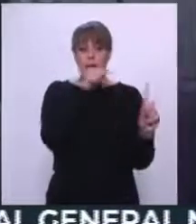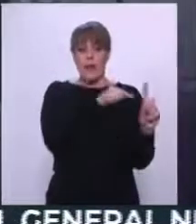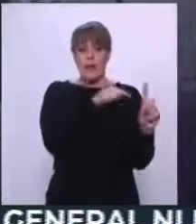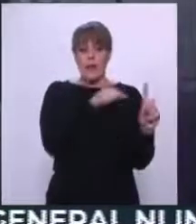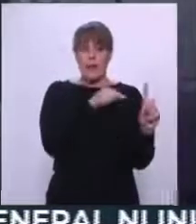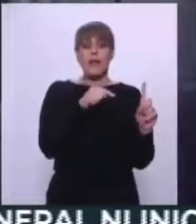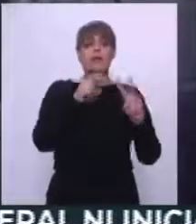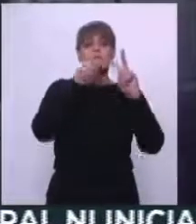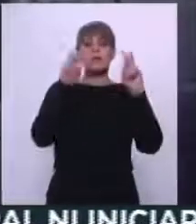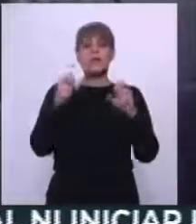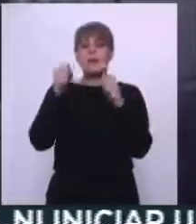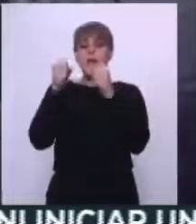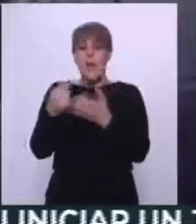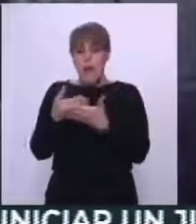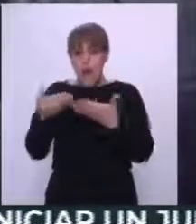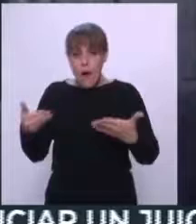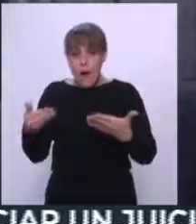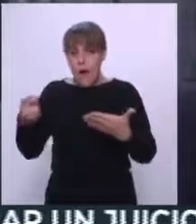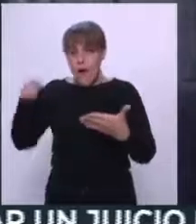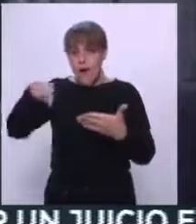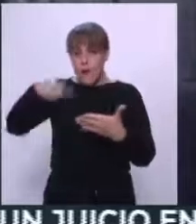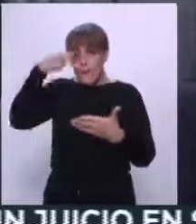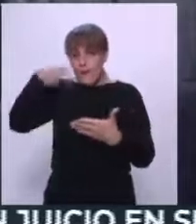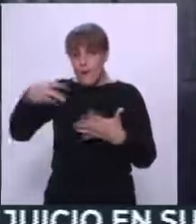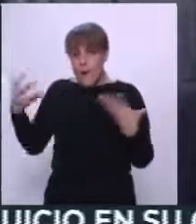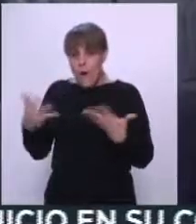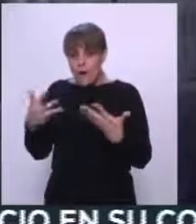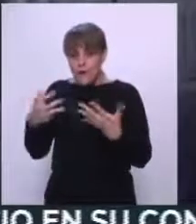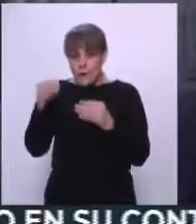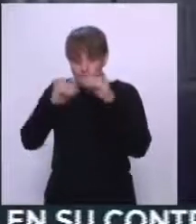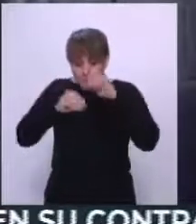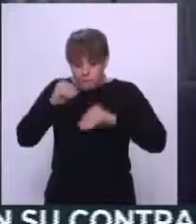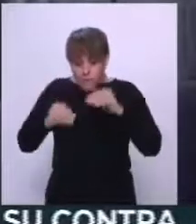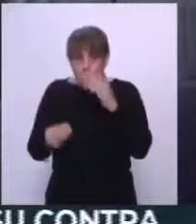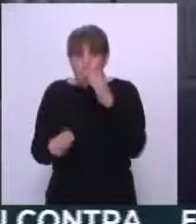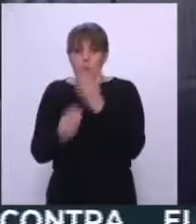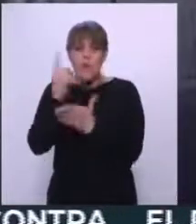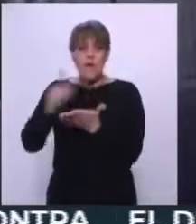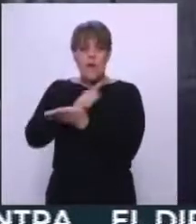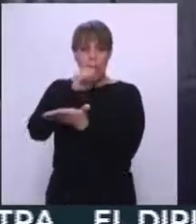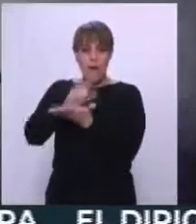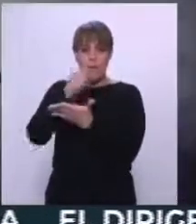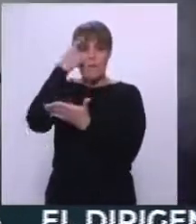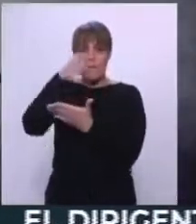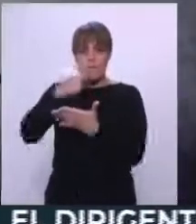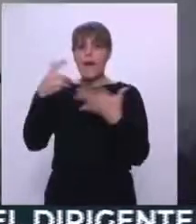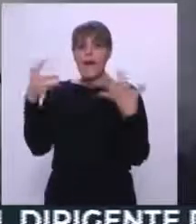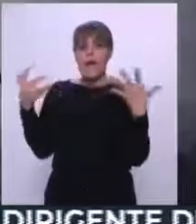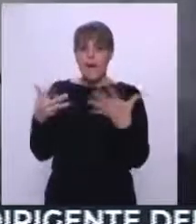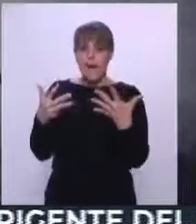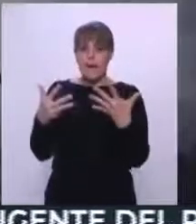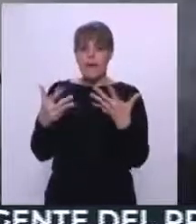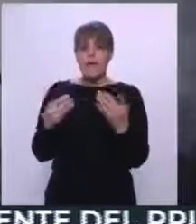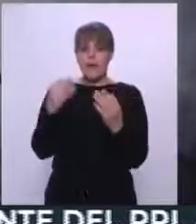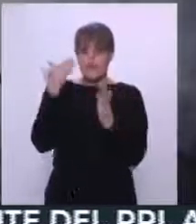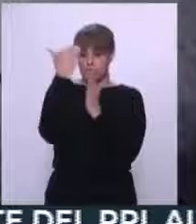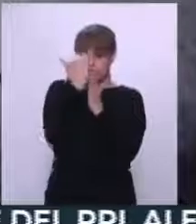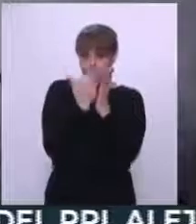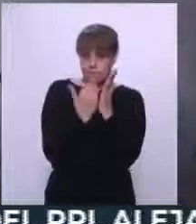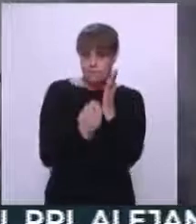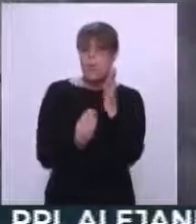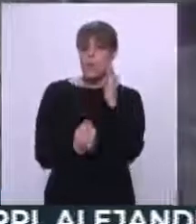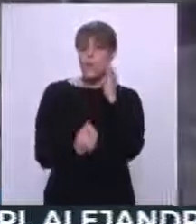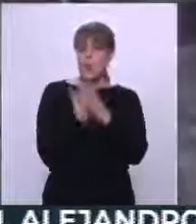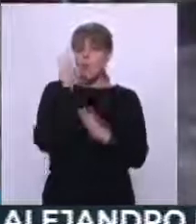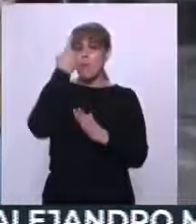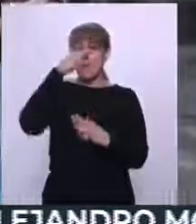de seguridad, se reguló la actuación de agentes extranjeros en suelo nacional y a partir de hoy entran en vigor los nuevos lineamientos de la Ley de